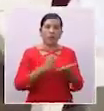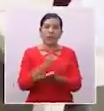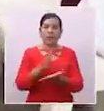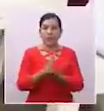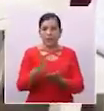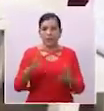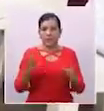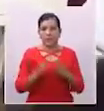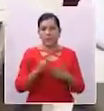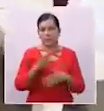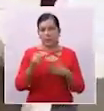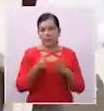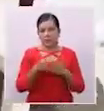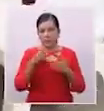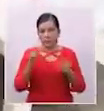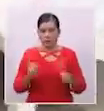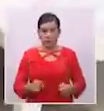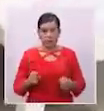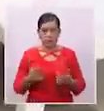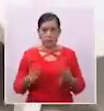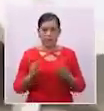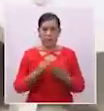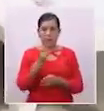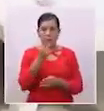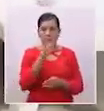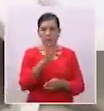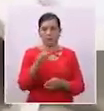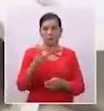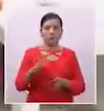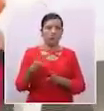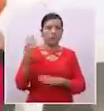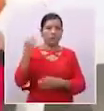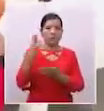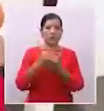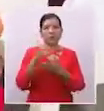ratificada en la Ley 1152 del 14 de mayo de 1990.